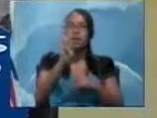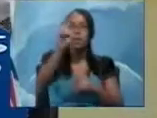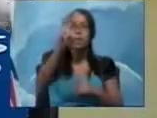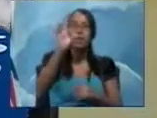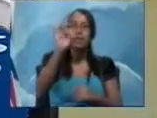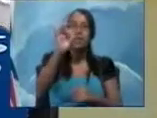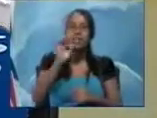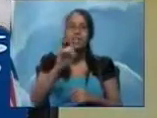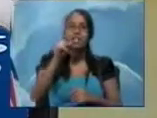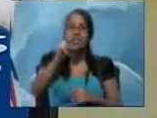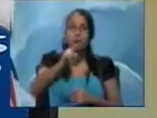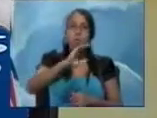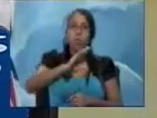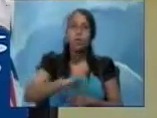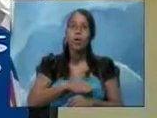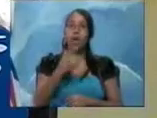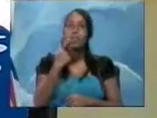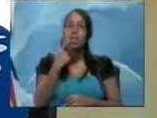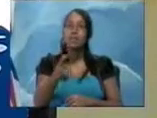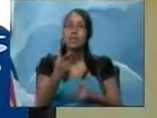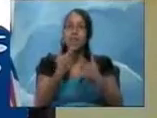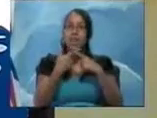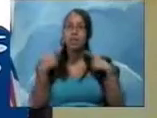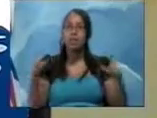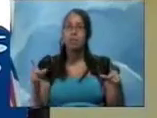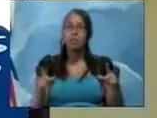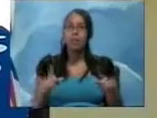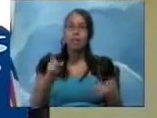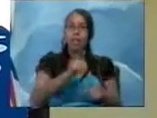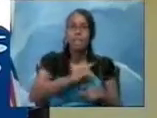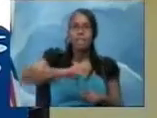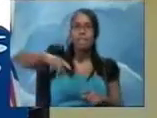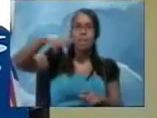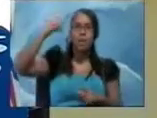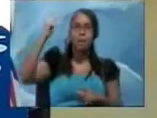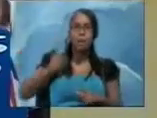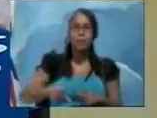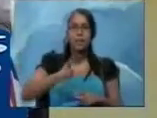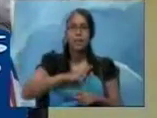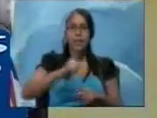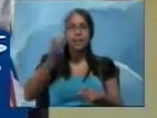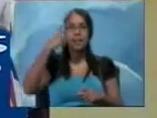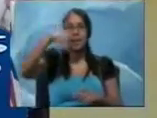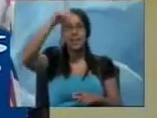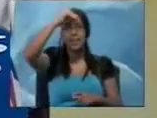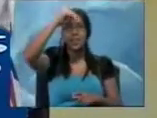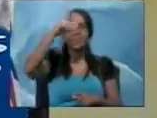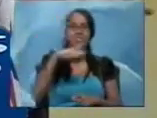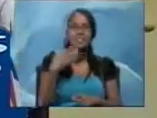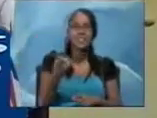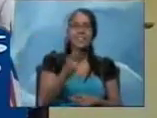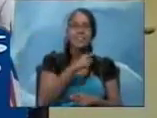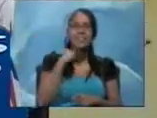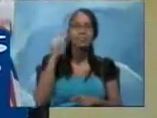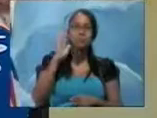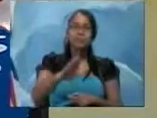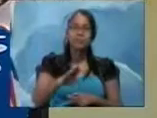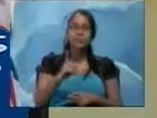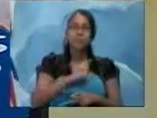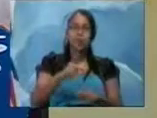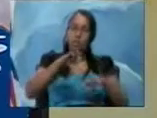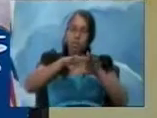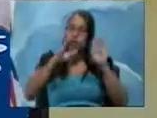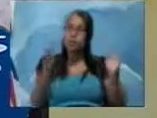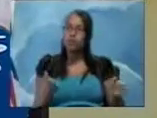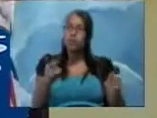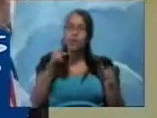os pue decir libremente del patriarca David que murió y fue sepultado eso lo